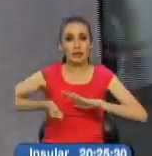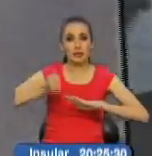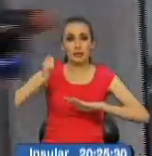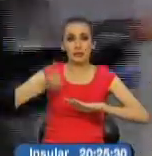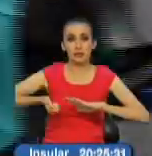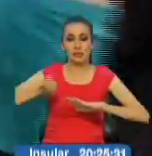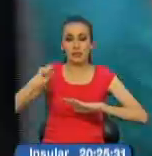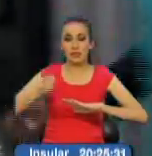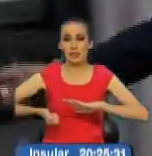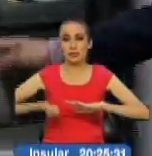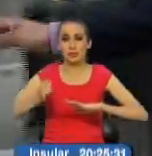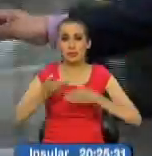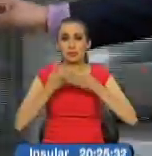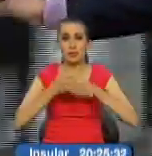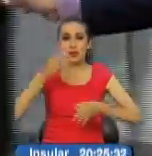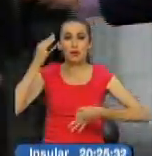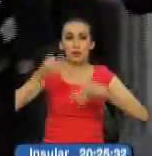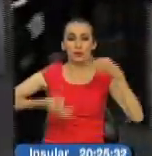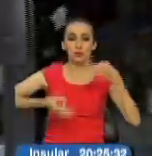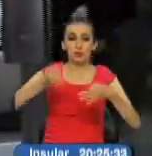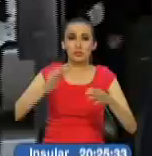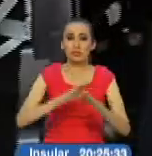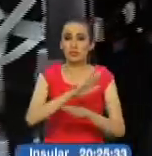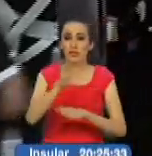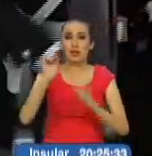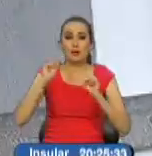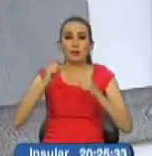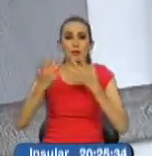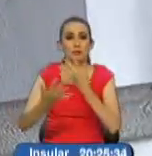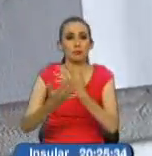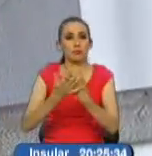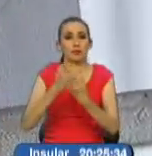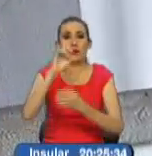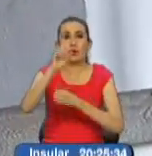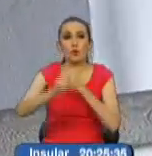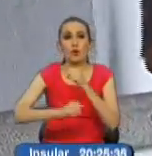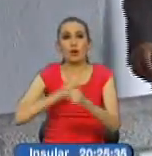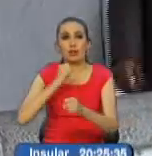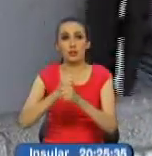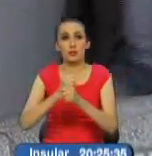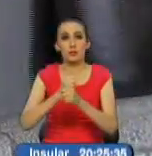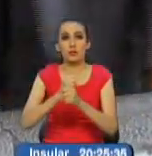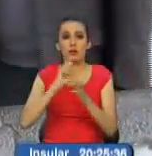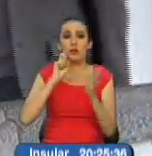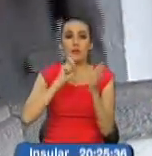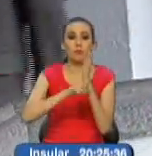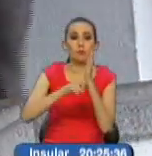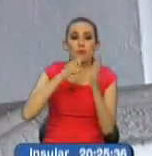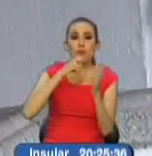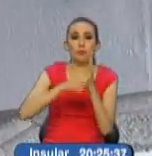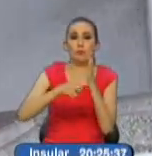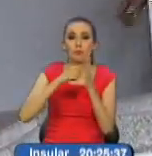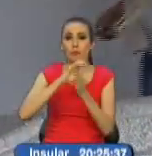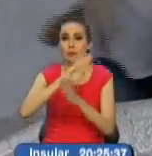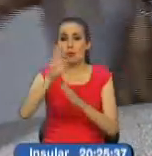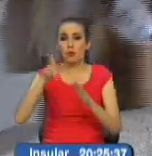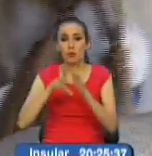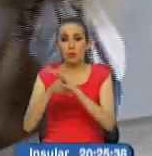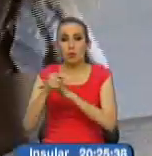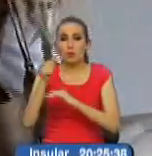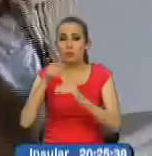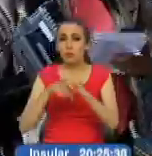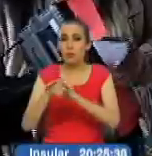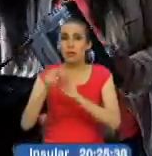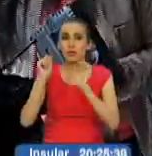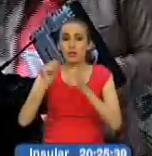Sala Penal de la Corte Nacional de Justicia. Ambos están sentenciados a 1 año y medio de prisión y multa por haber cometido la infracción de injuria judicial